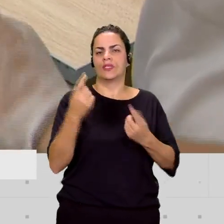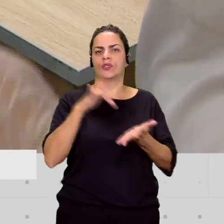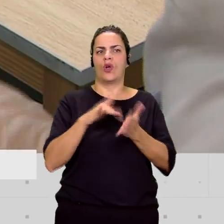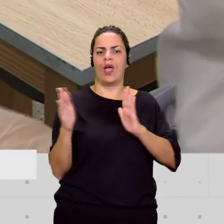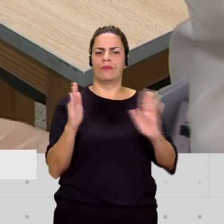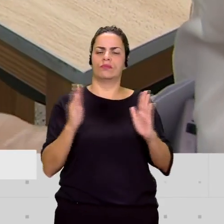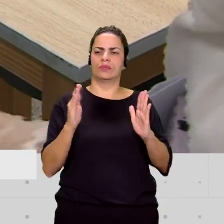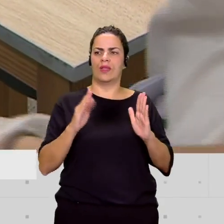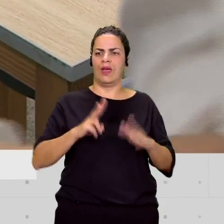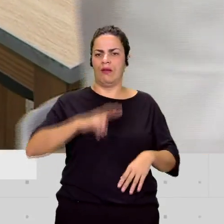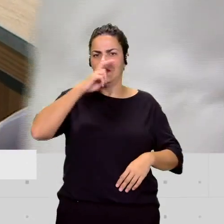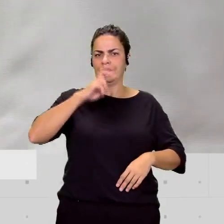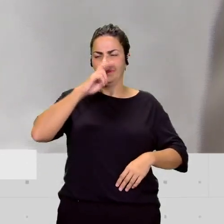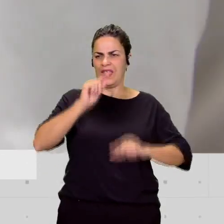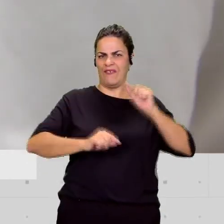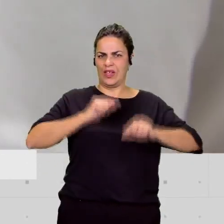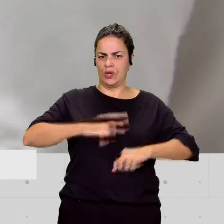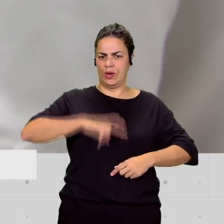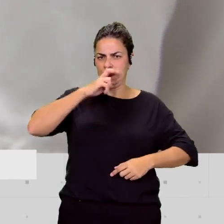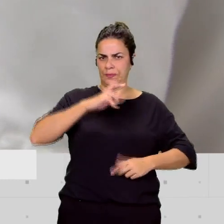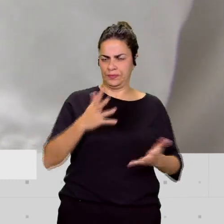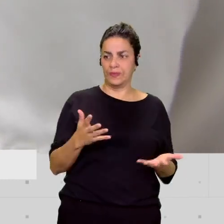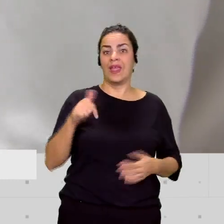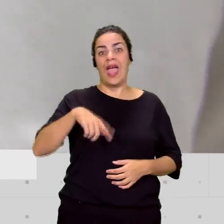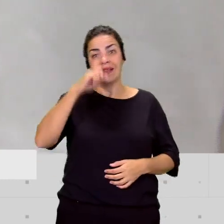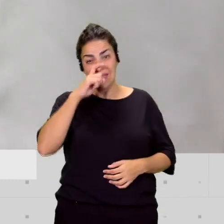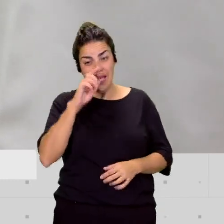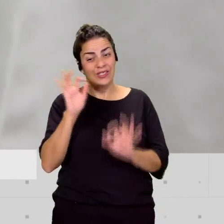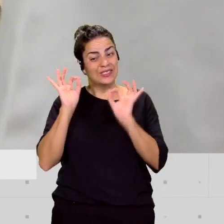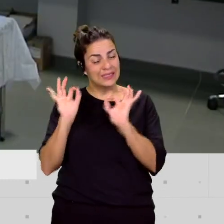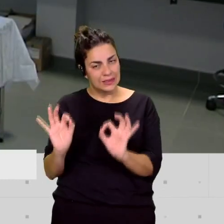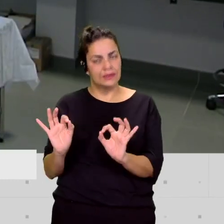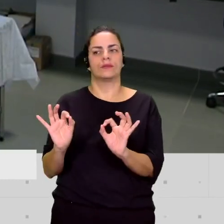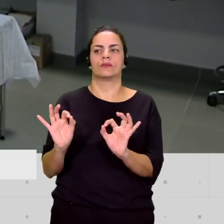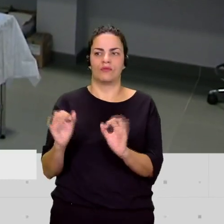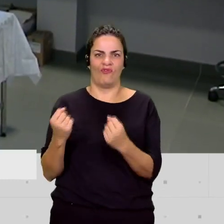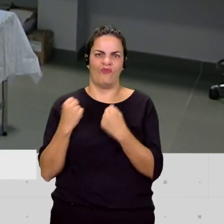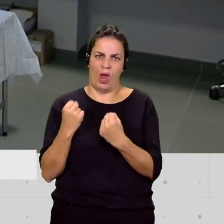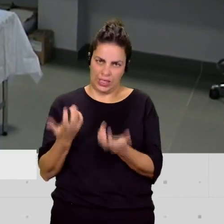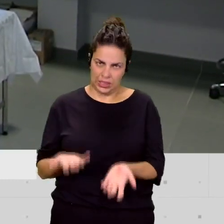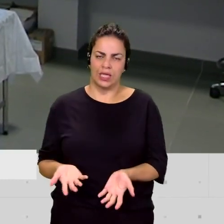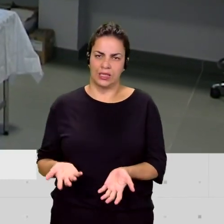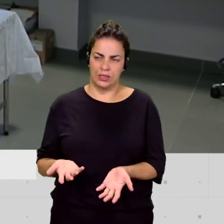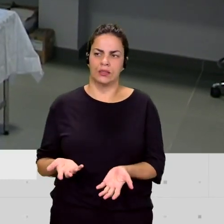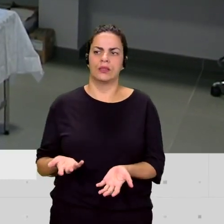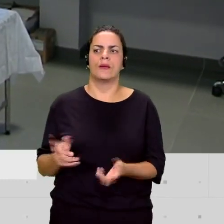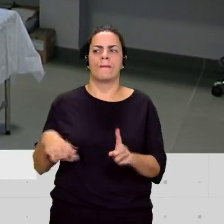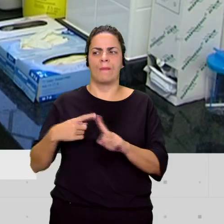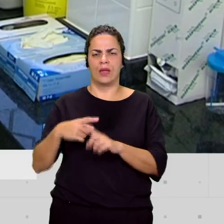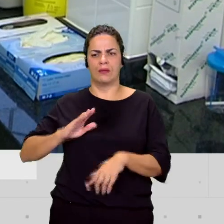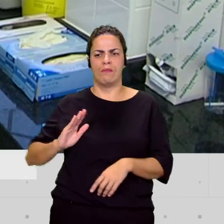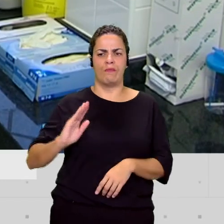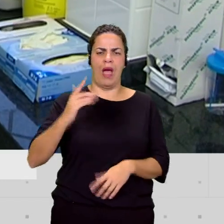respiratorias agudas no tan severas. Este año ha sido particularmente fuerte y ha afectado